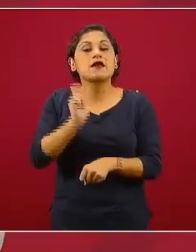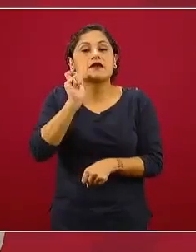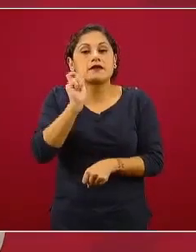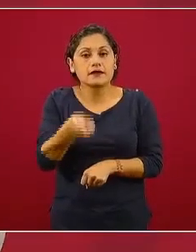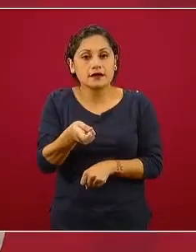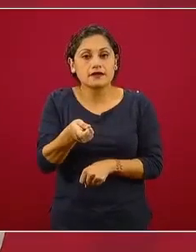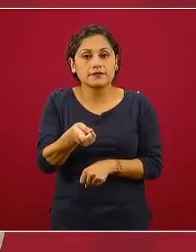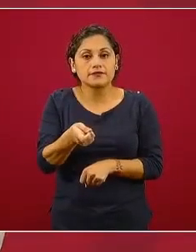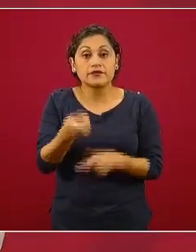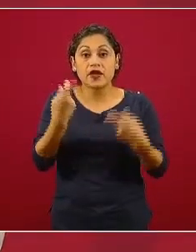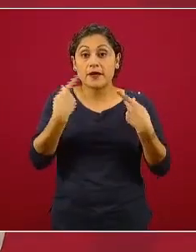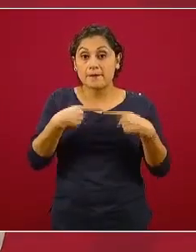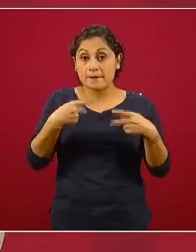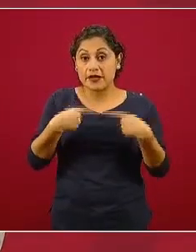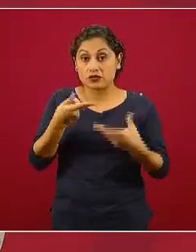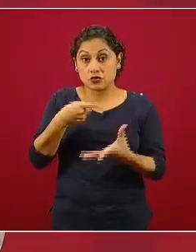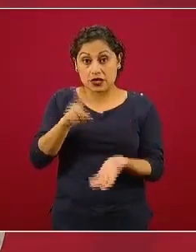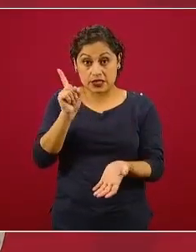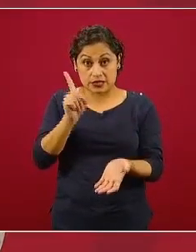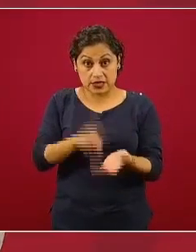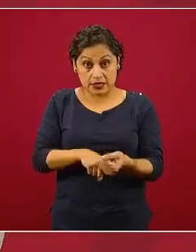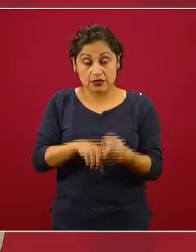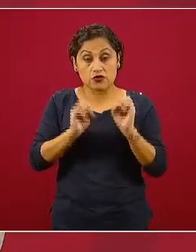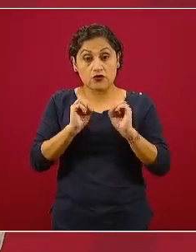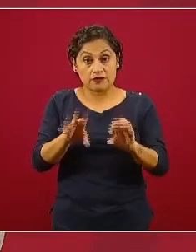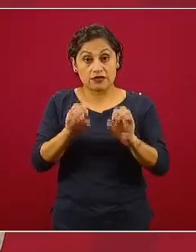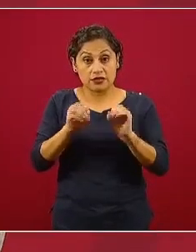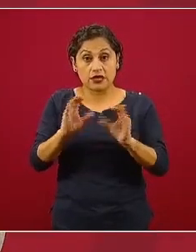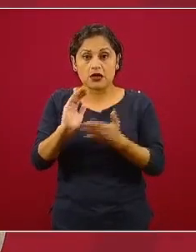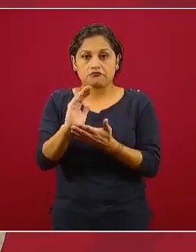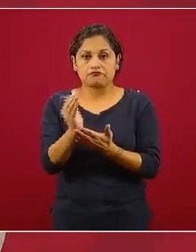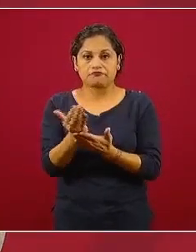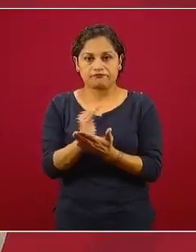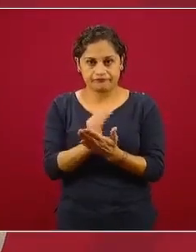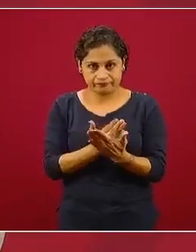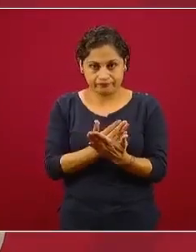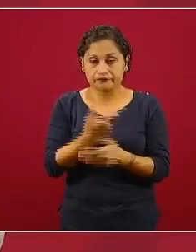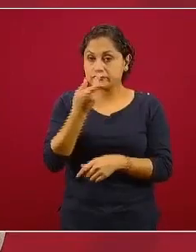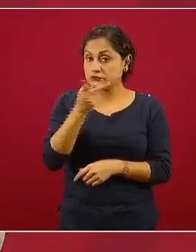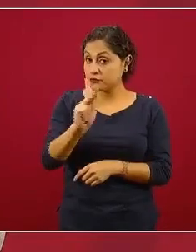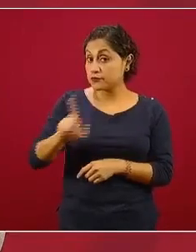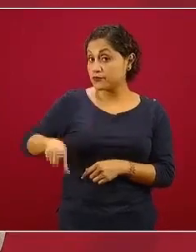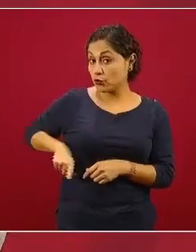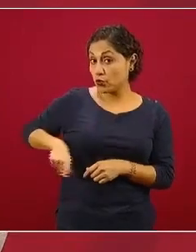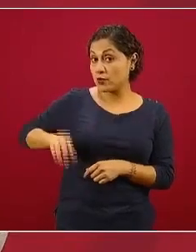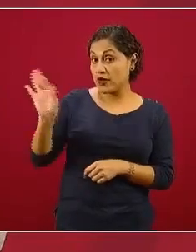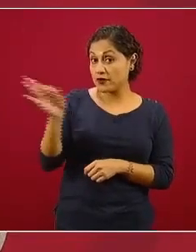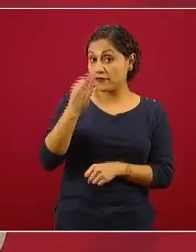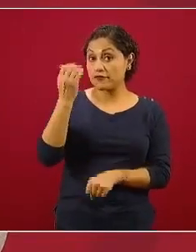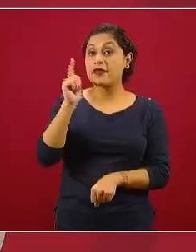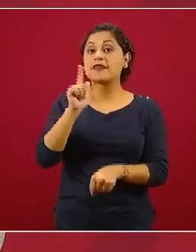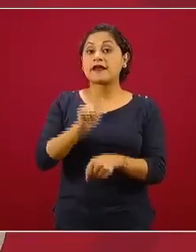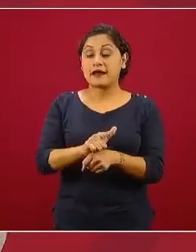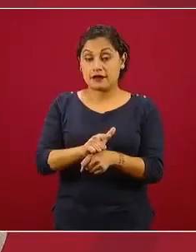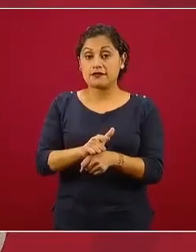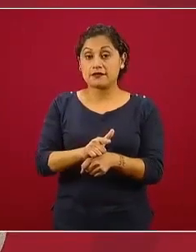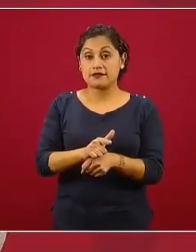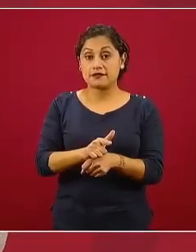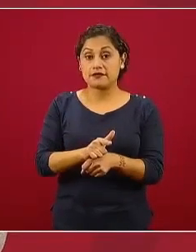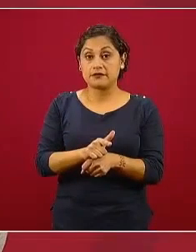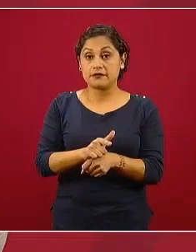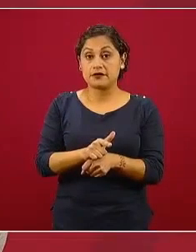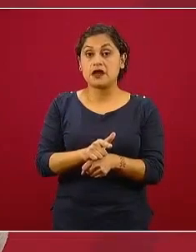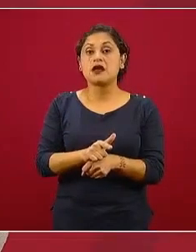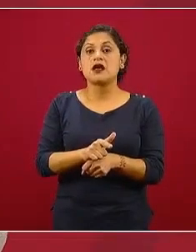masivamente la cantidad de personas que están trabajando. El gobierno federal está sustancialmente